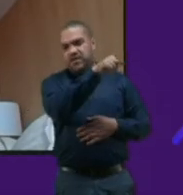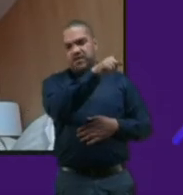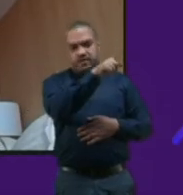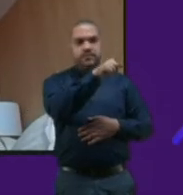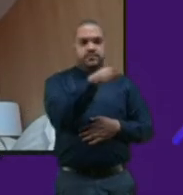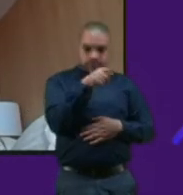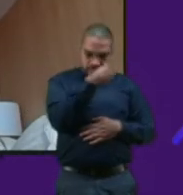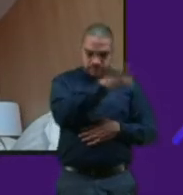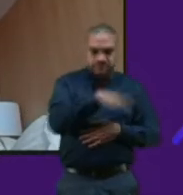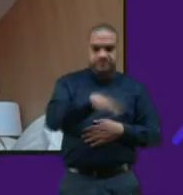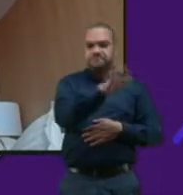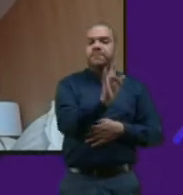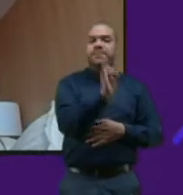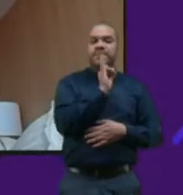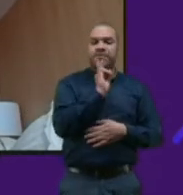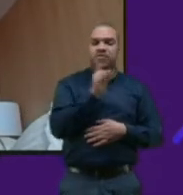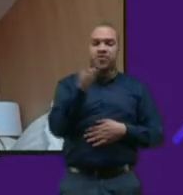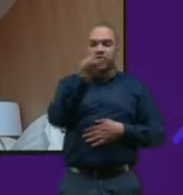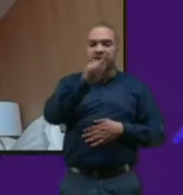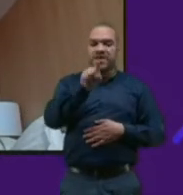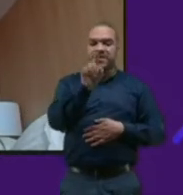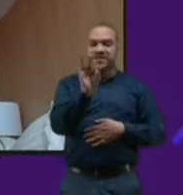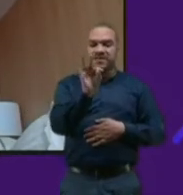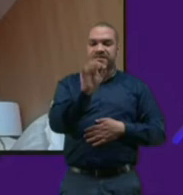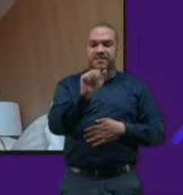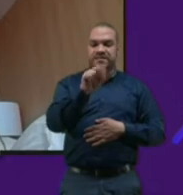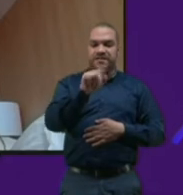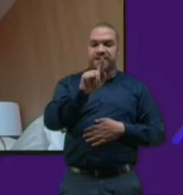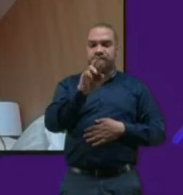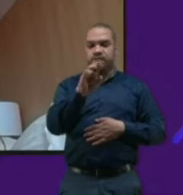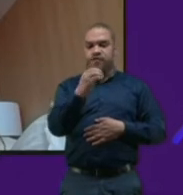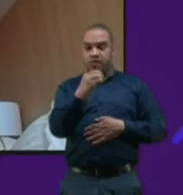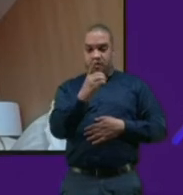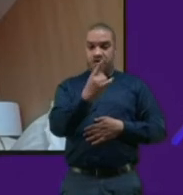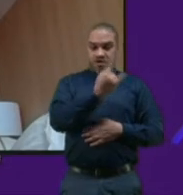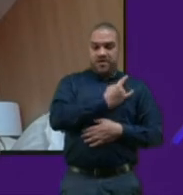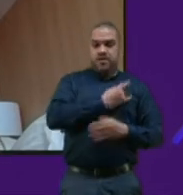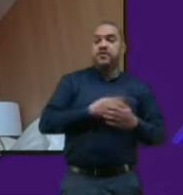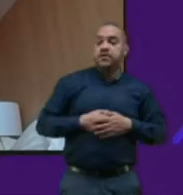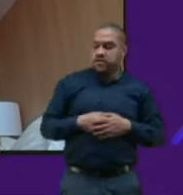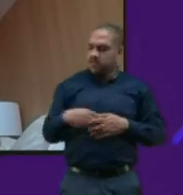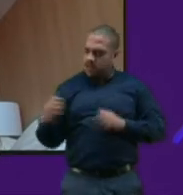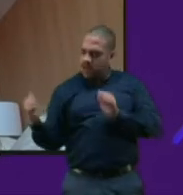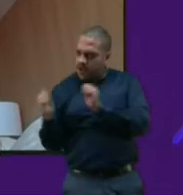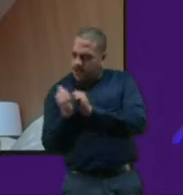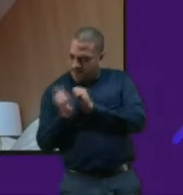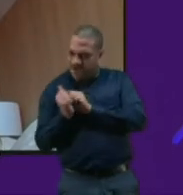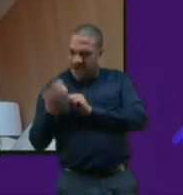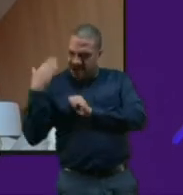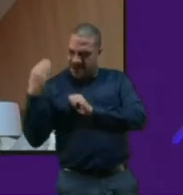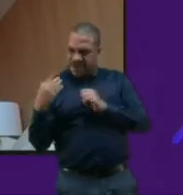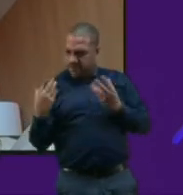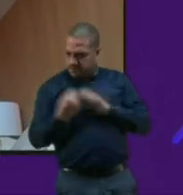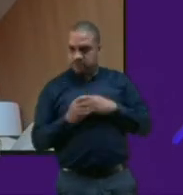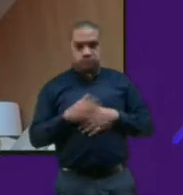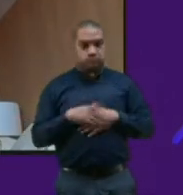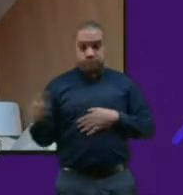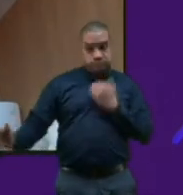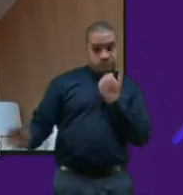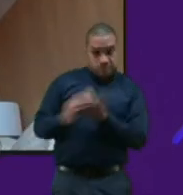excelente programa. Y él y un par de compañeros más me convencieron de visitar a Medellín. Y